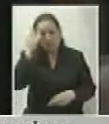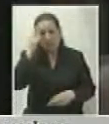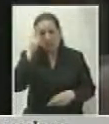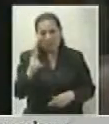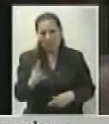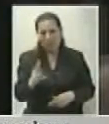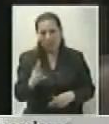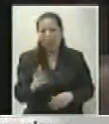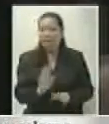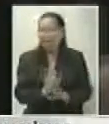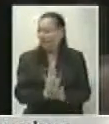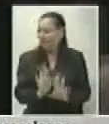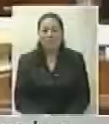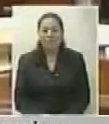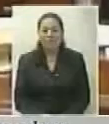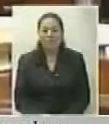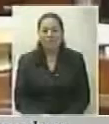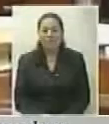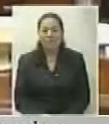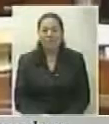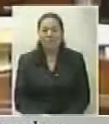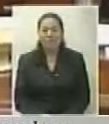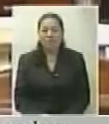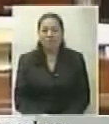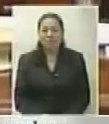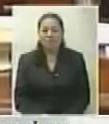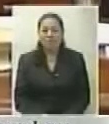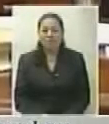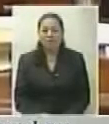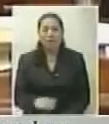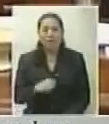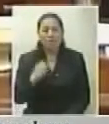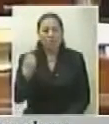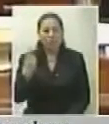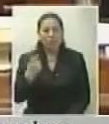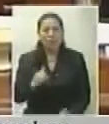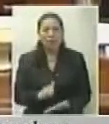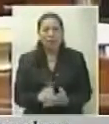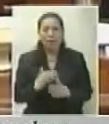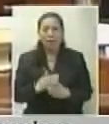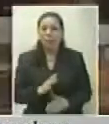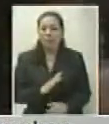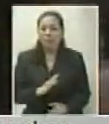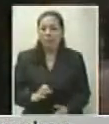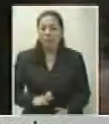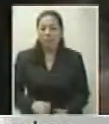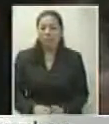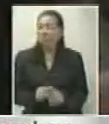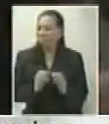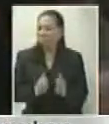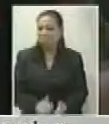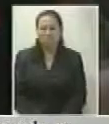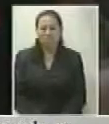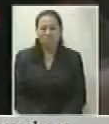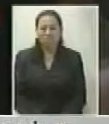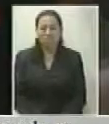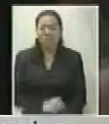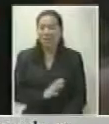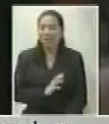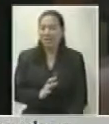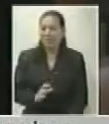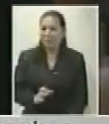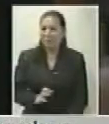derechos fundamentales. Nada más, señor presidente. Presidente, yo entiendo que hay que defender al Estado, correcto, pero al